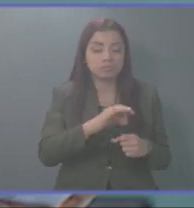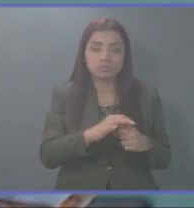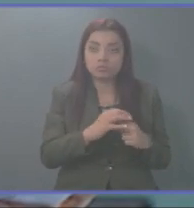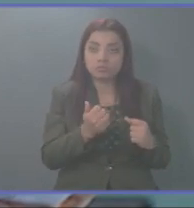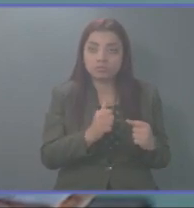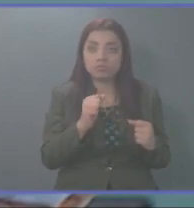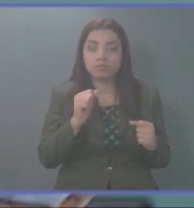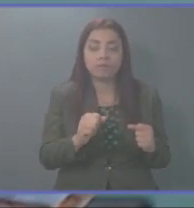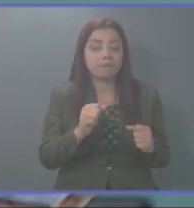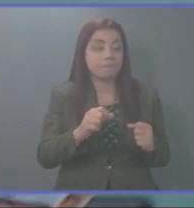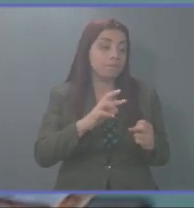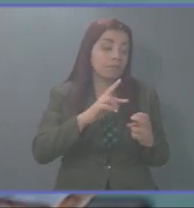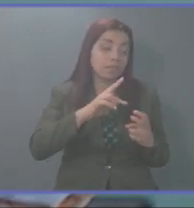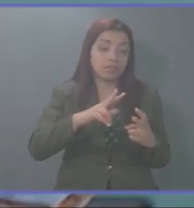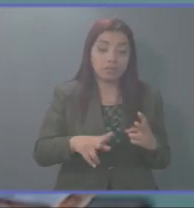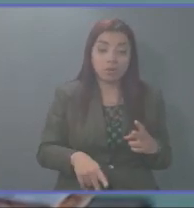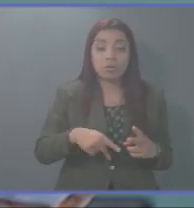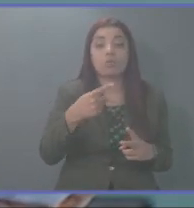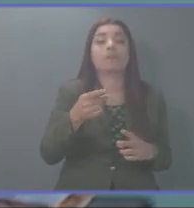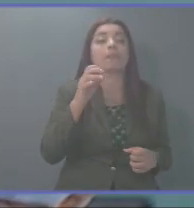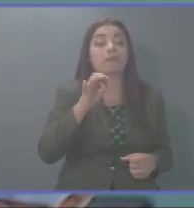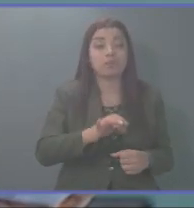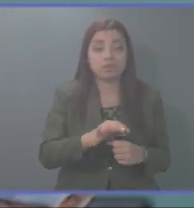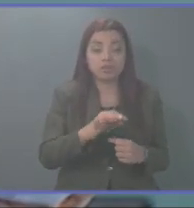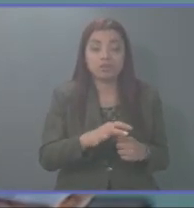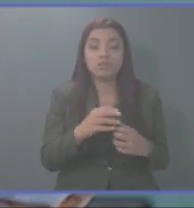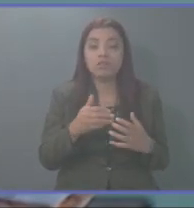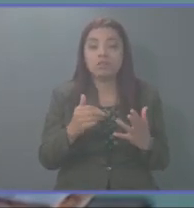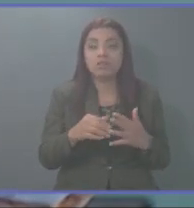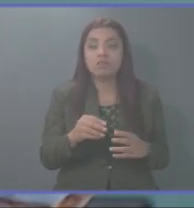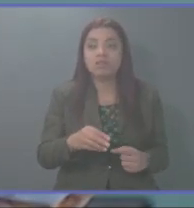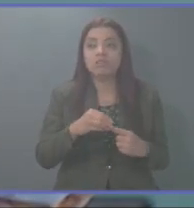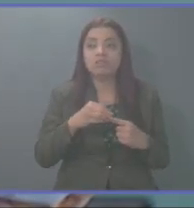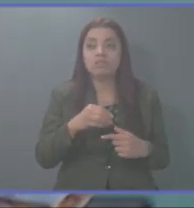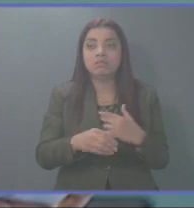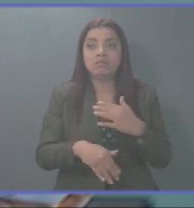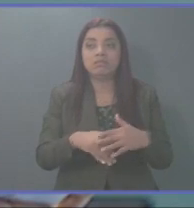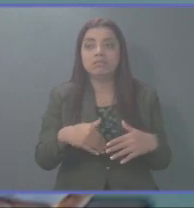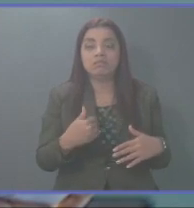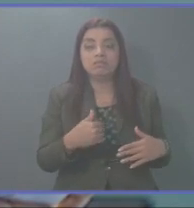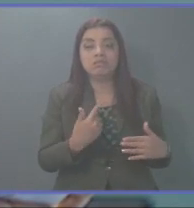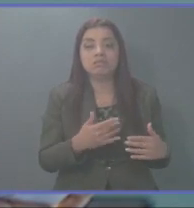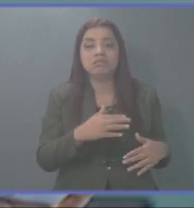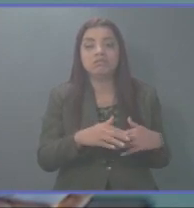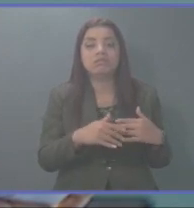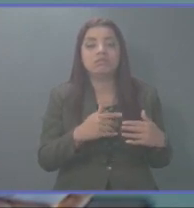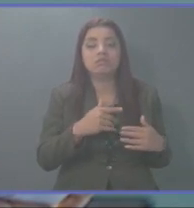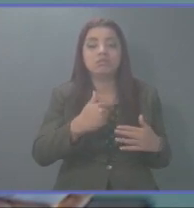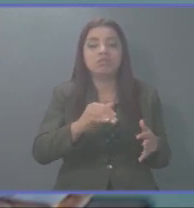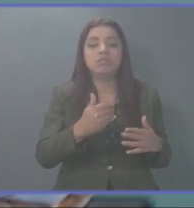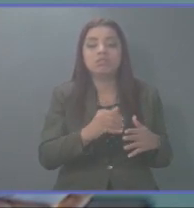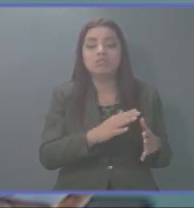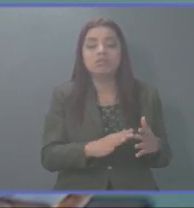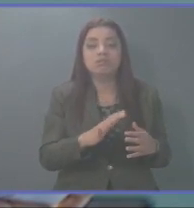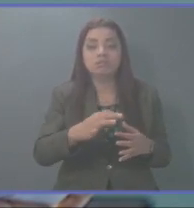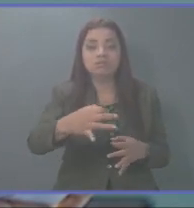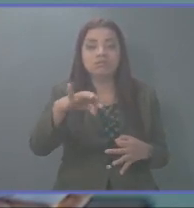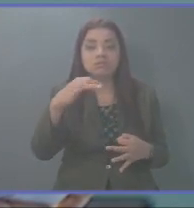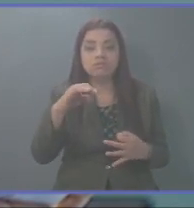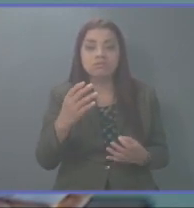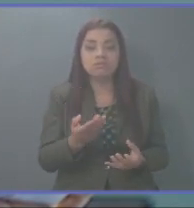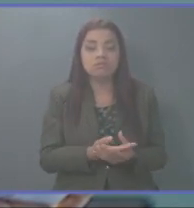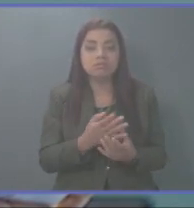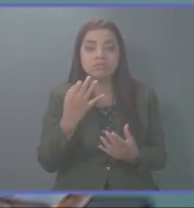celebre segunda vuelta presidencial, tendrá un formato especial en el frente de la misma. Todas las papeletas deberán ser enviadas